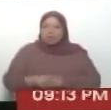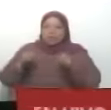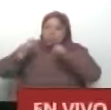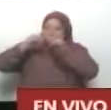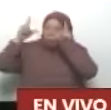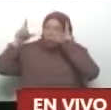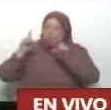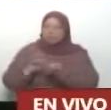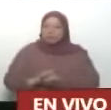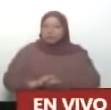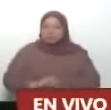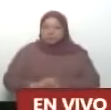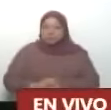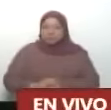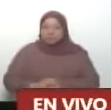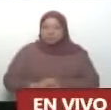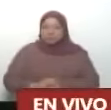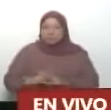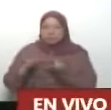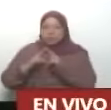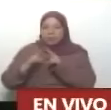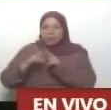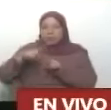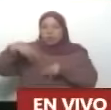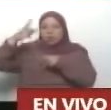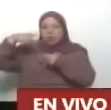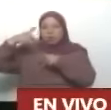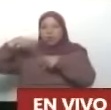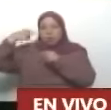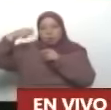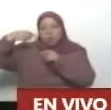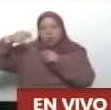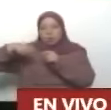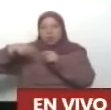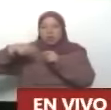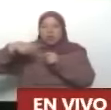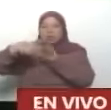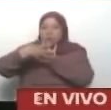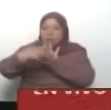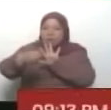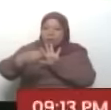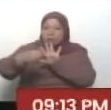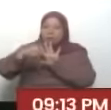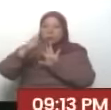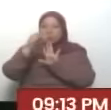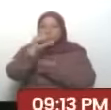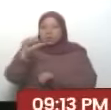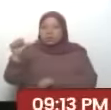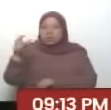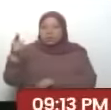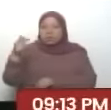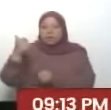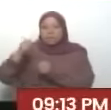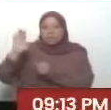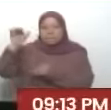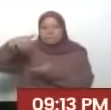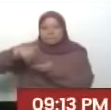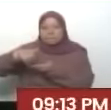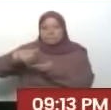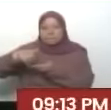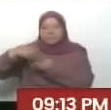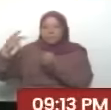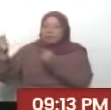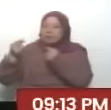impresionante, ¿ves? ¿Ah? Salvador lo conocí en las redes sociales, en un video que se hizo viral. Hace una semana estuvimos en Maracay, estuvimos